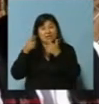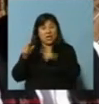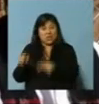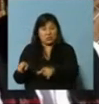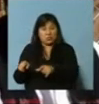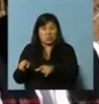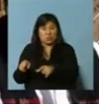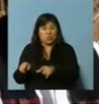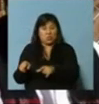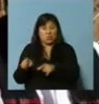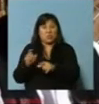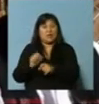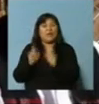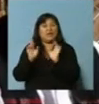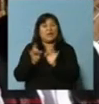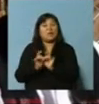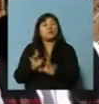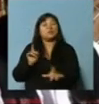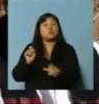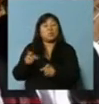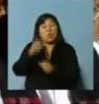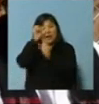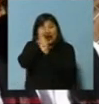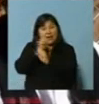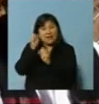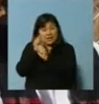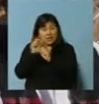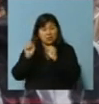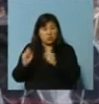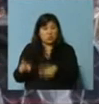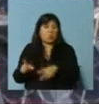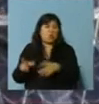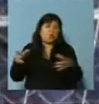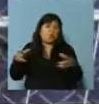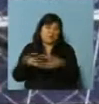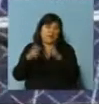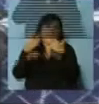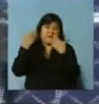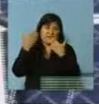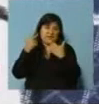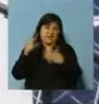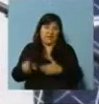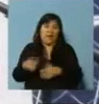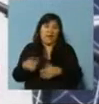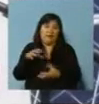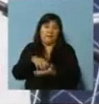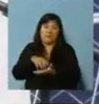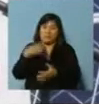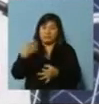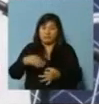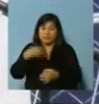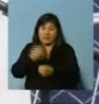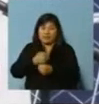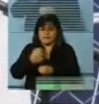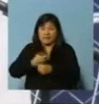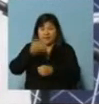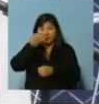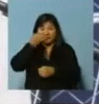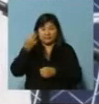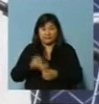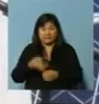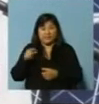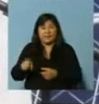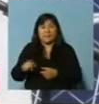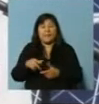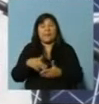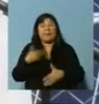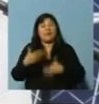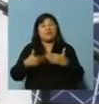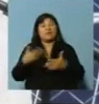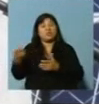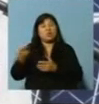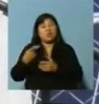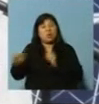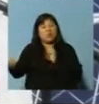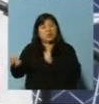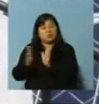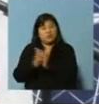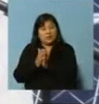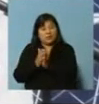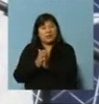equipo, a todos los ingenieros de esta empresa que es tan seria y que está trabajando y con quienes